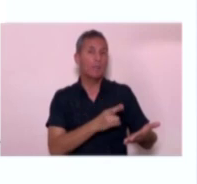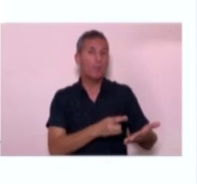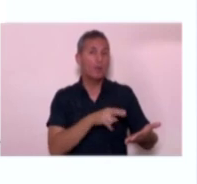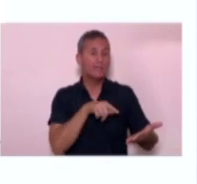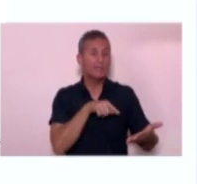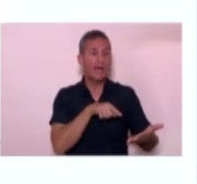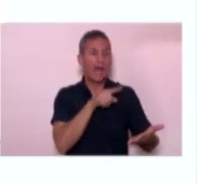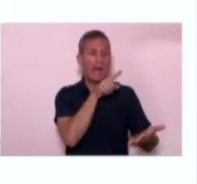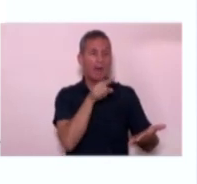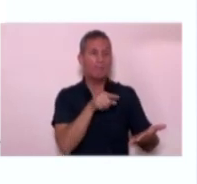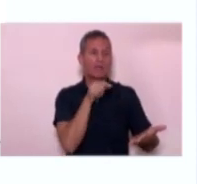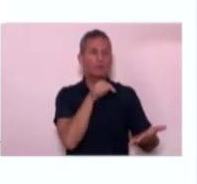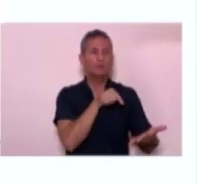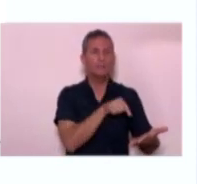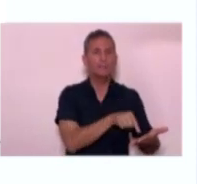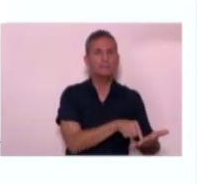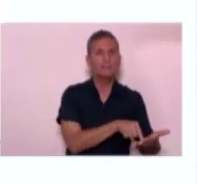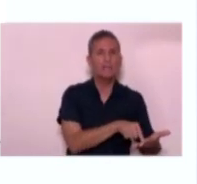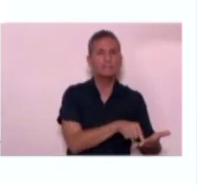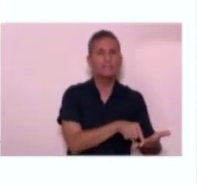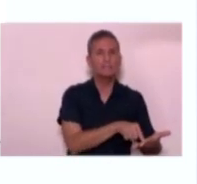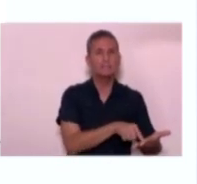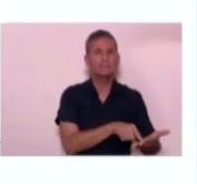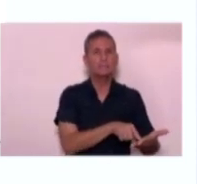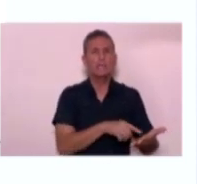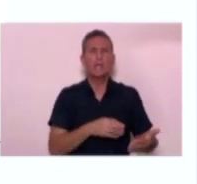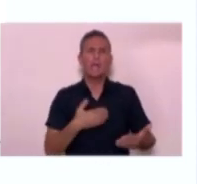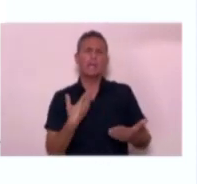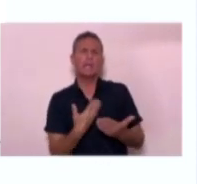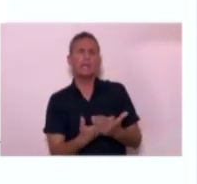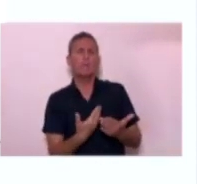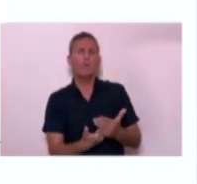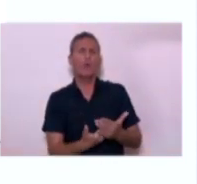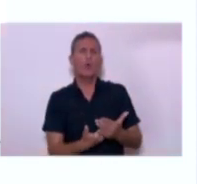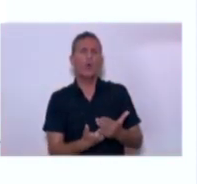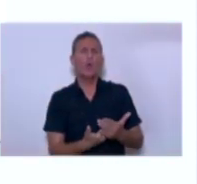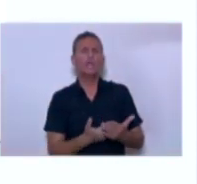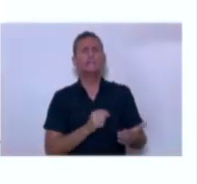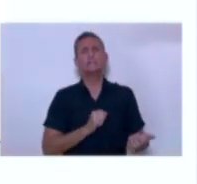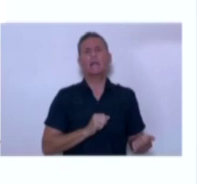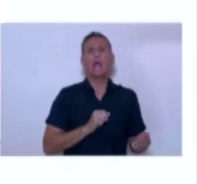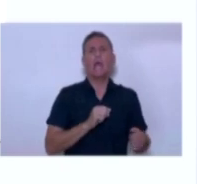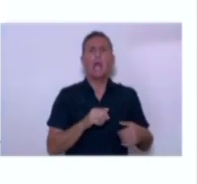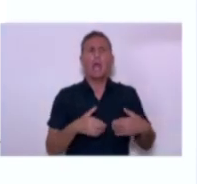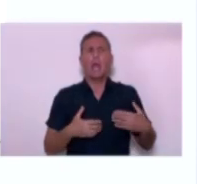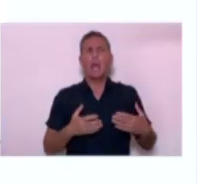de ese texto. ¿Qué demuestra la actitud del haitiano hacia Martí?